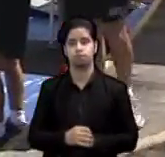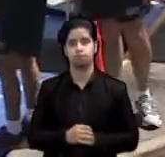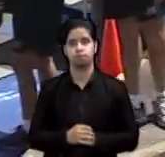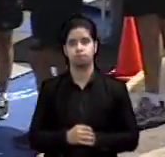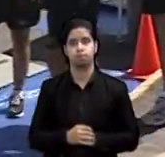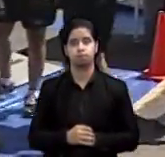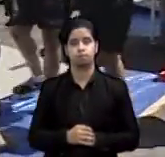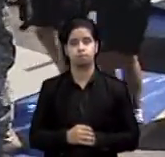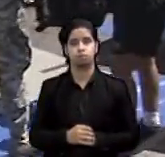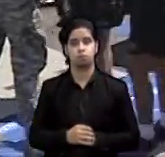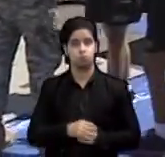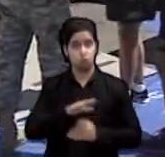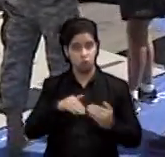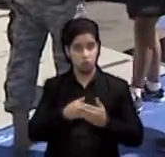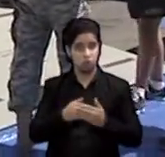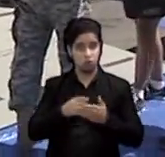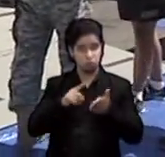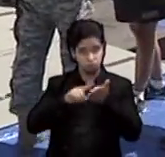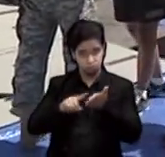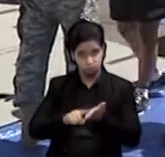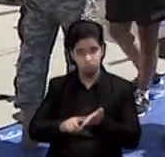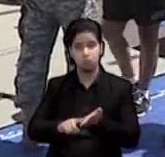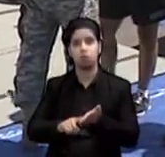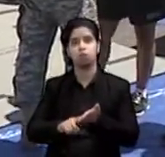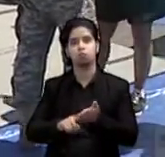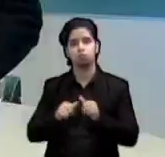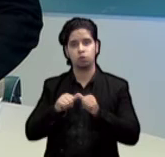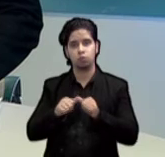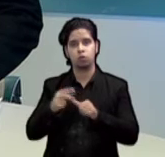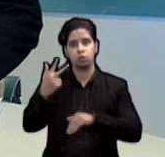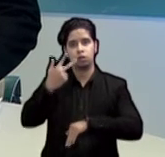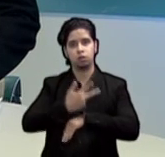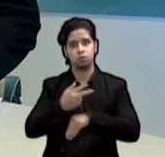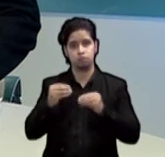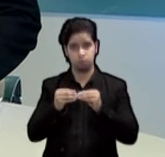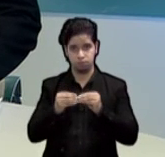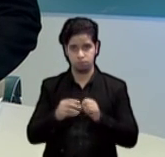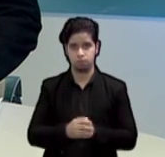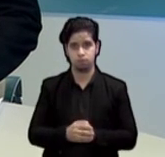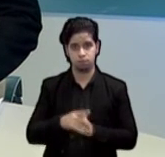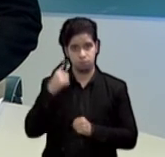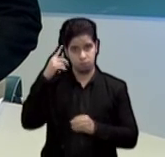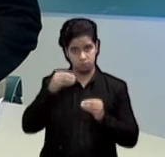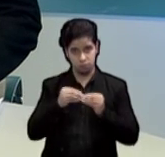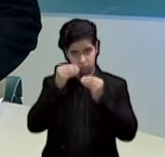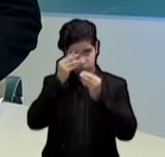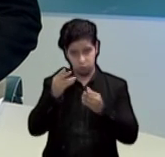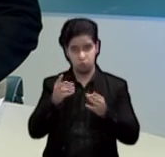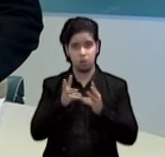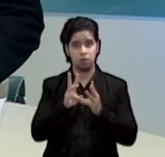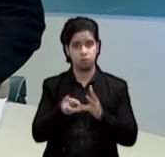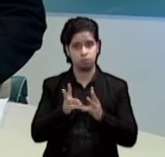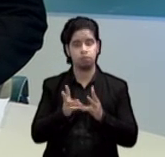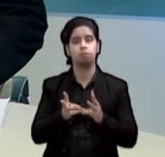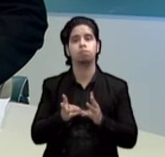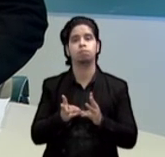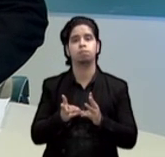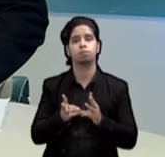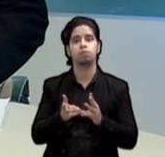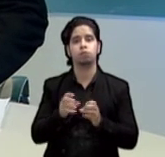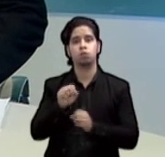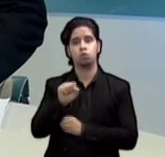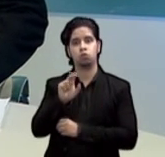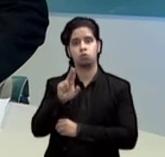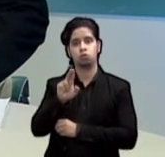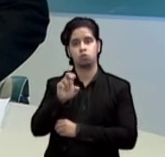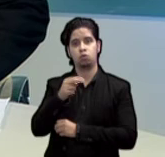están siendo evaluados y validados continuarán por 3 días adicionales. Y para conocer cómo están las condiciones del tiempo, pasamos con nuestra meteoróloga Sueli